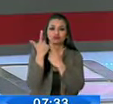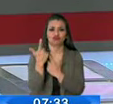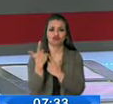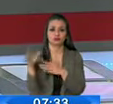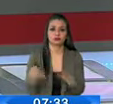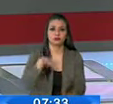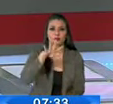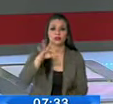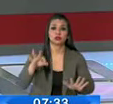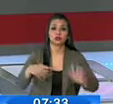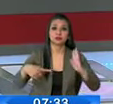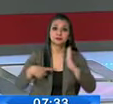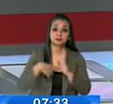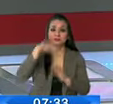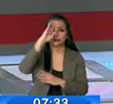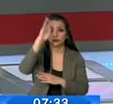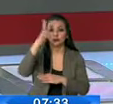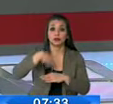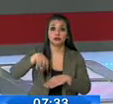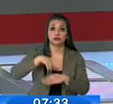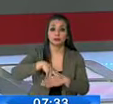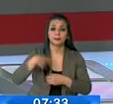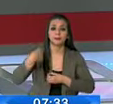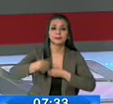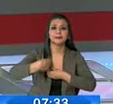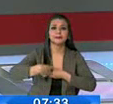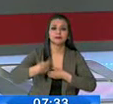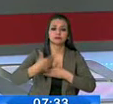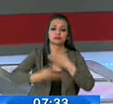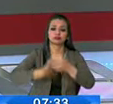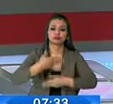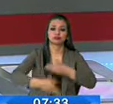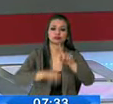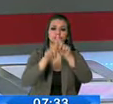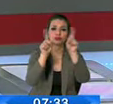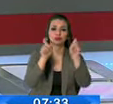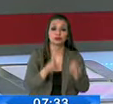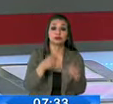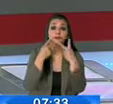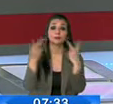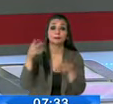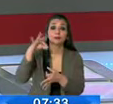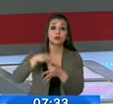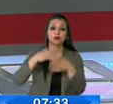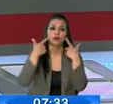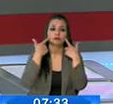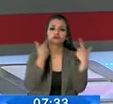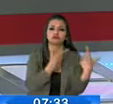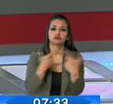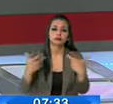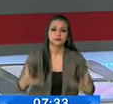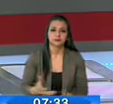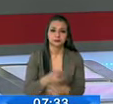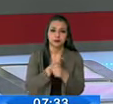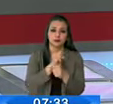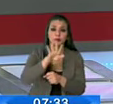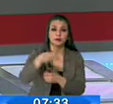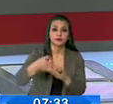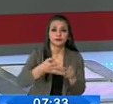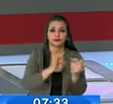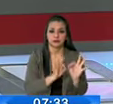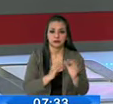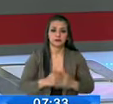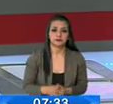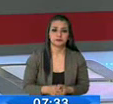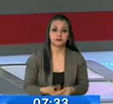48.000 uniformados de la Policía Nacional resguardarán el proceso electoral de la consulta popular y referéndum de este 4 de febrero. Además,